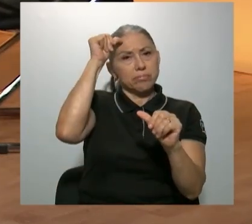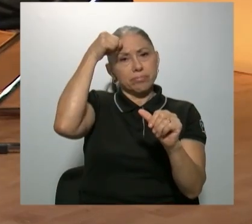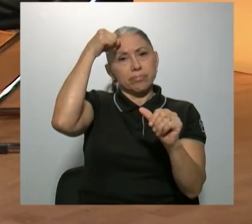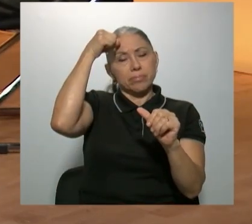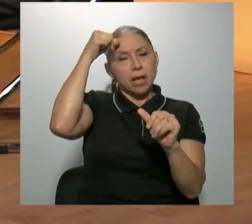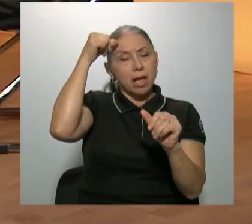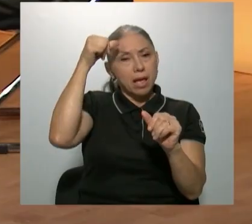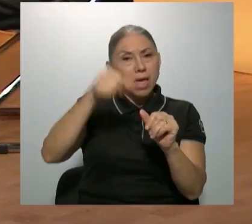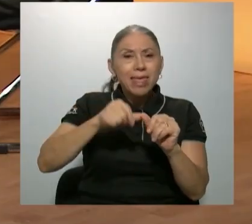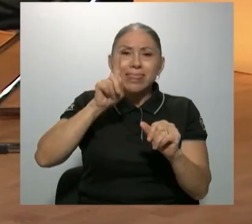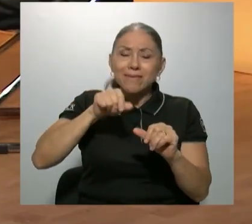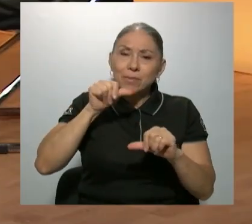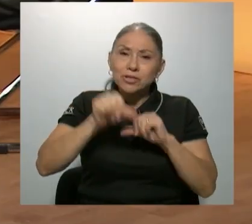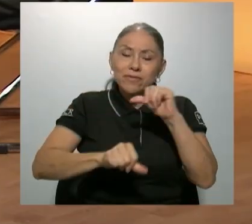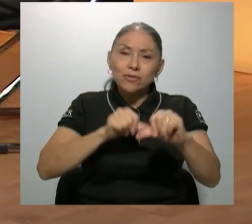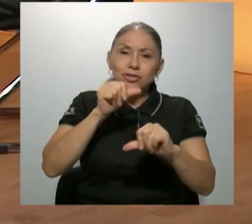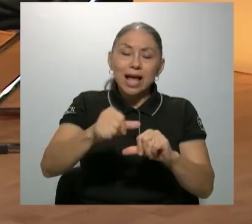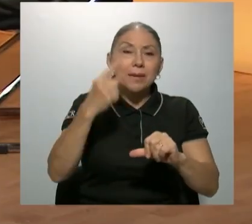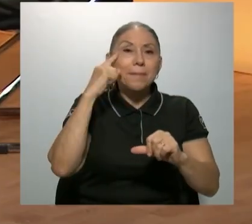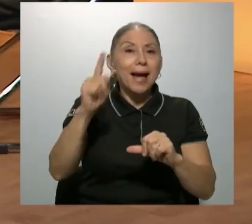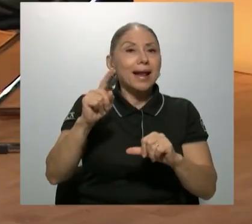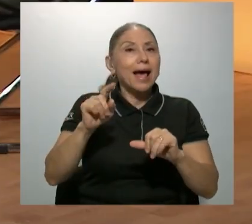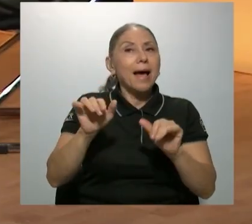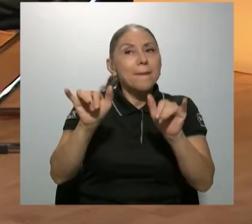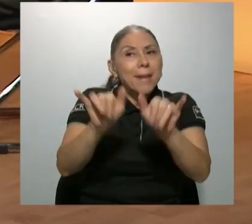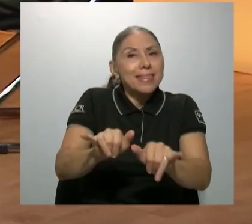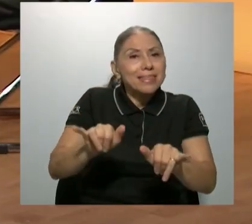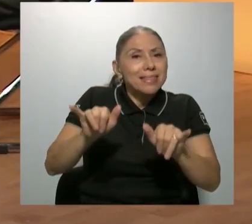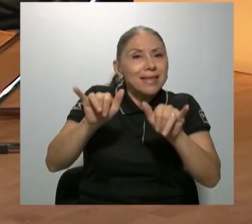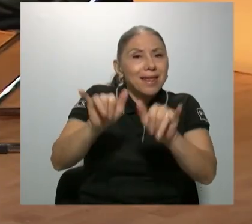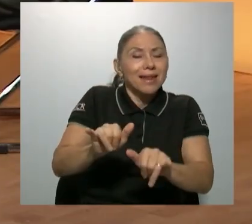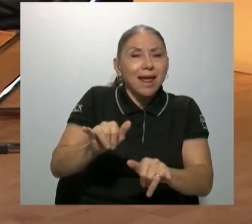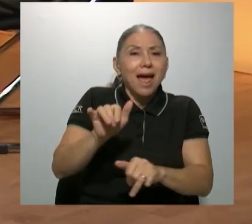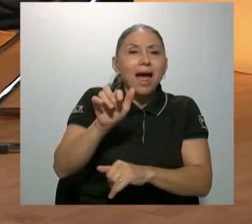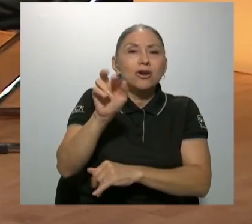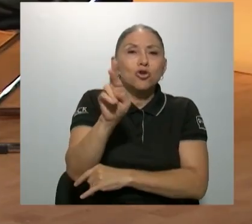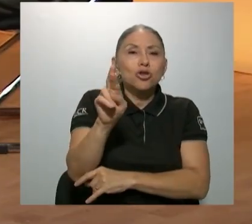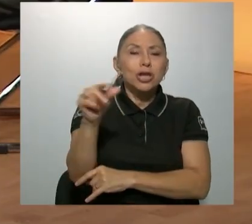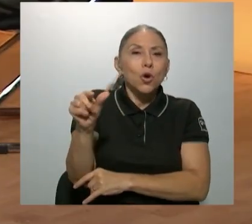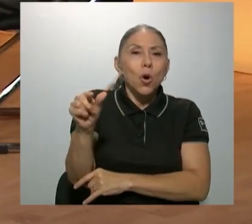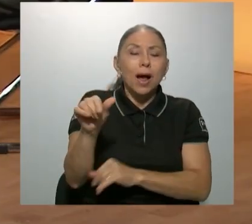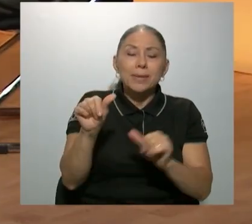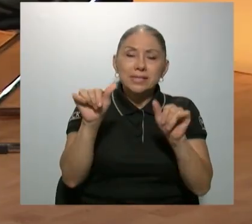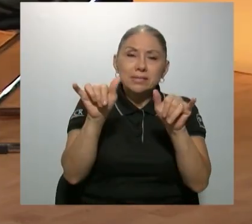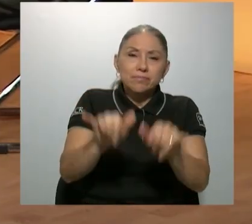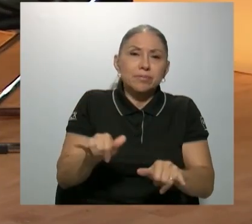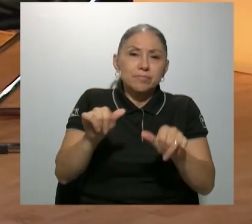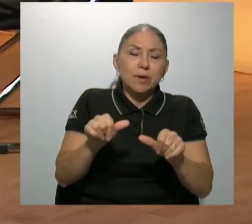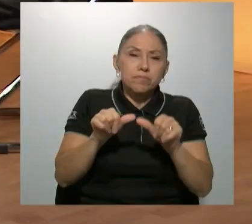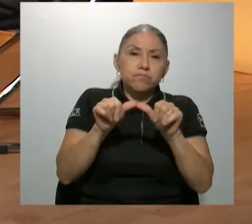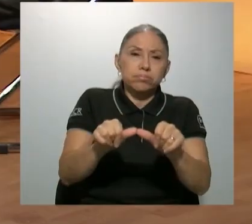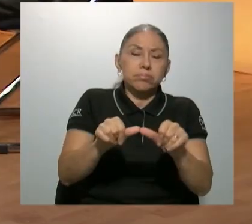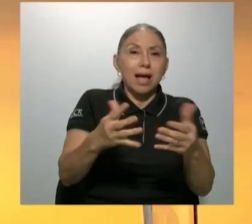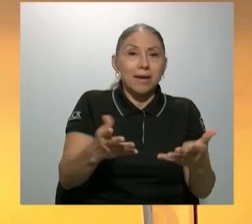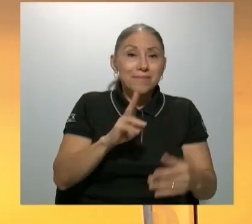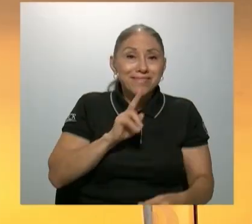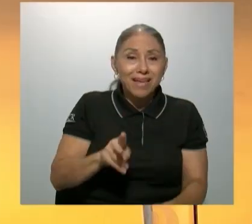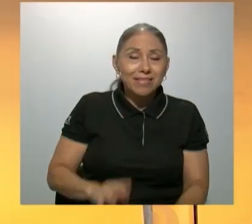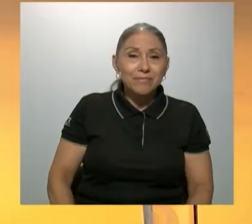para hacer algo para mantener a Rodrigo por acá. Fue el